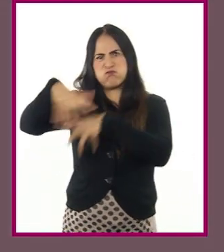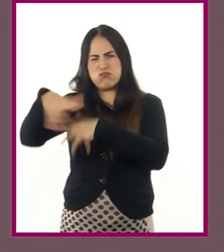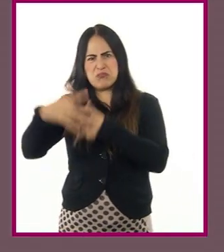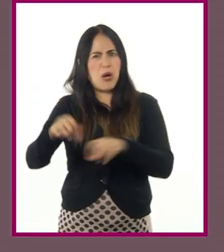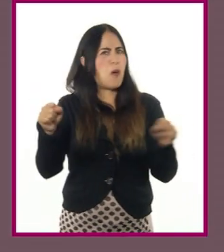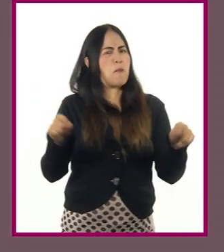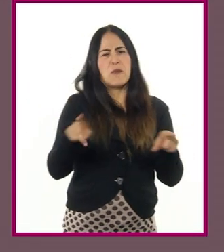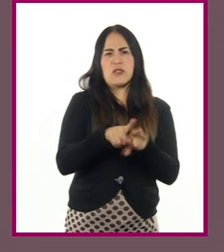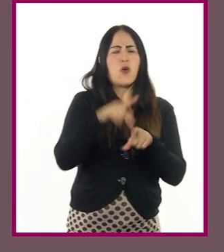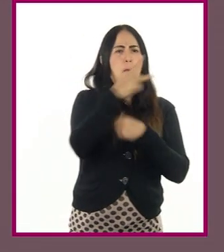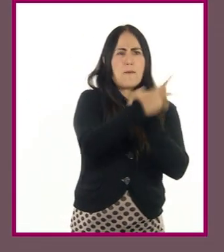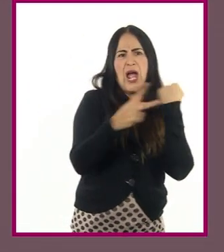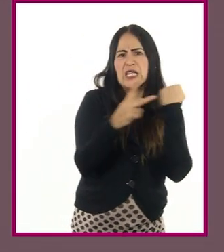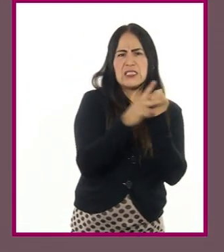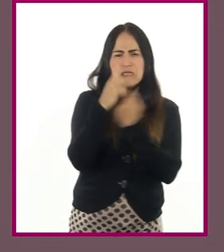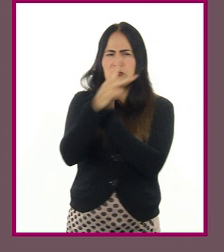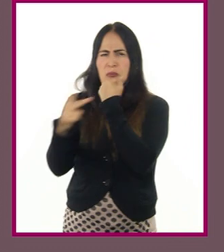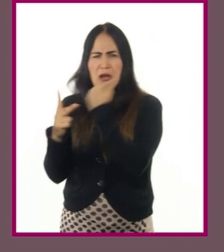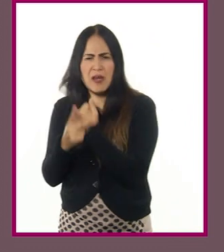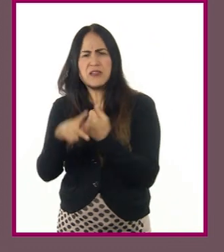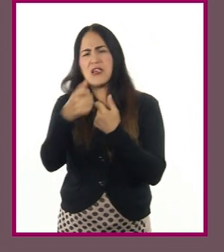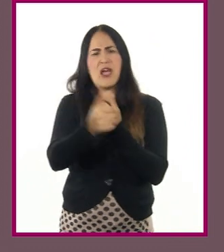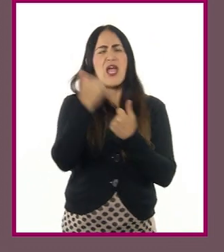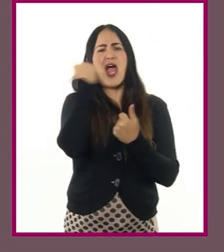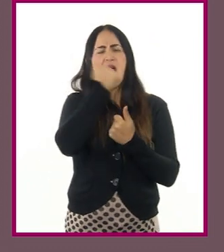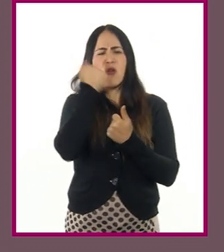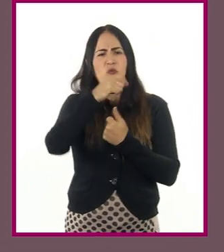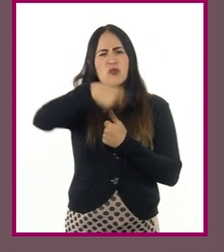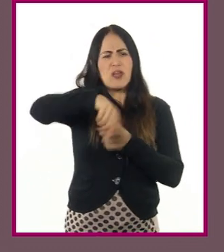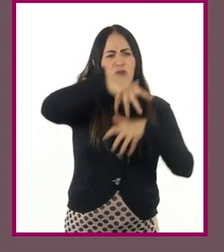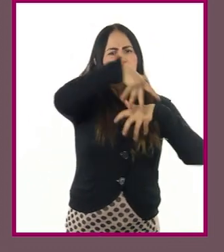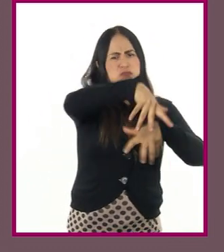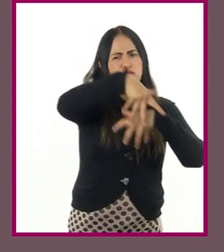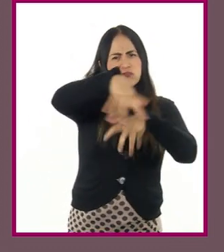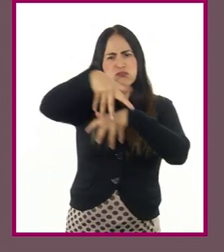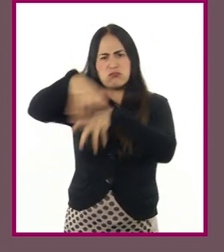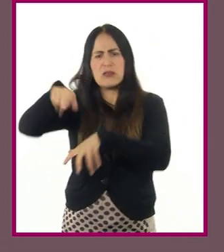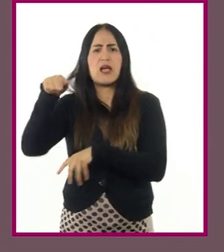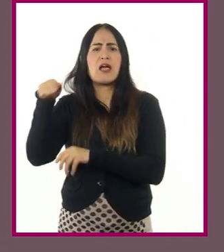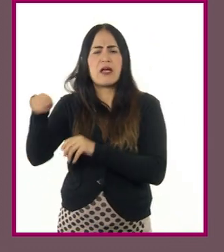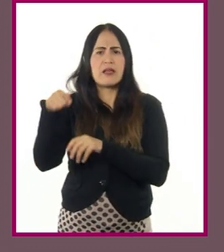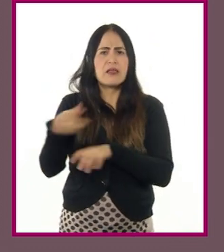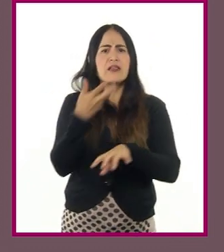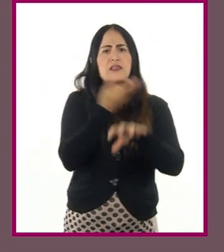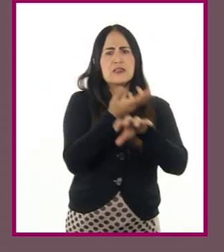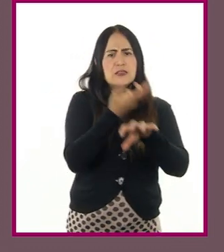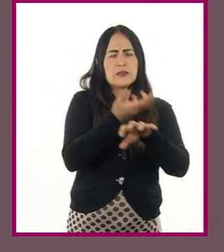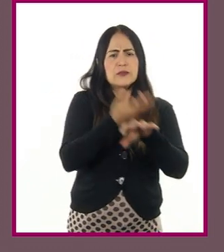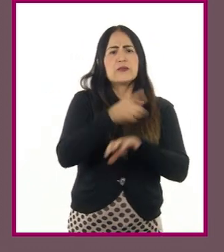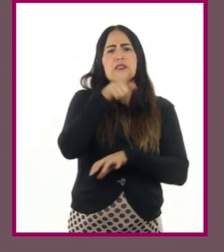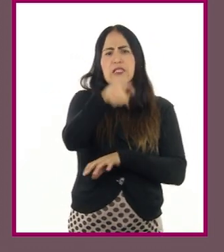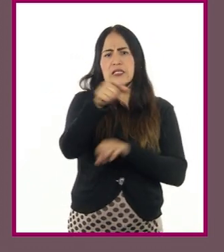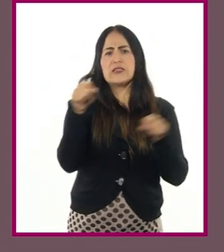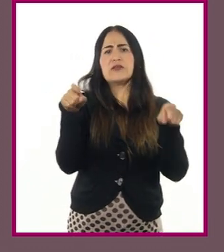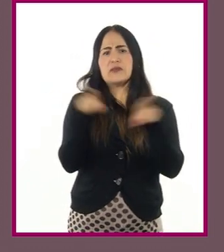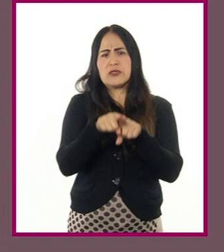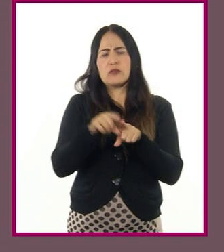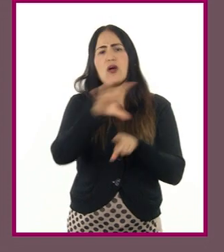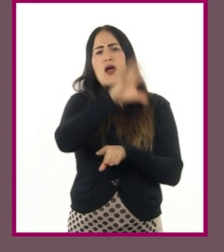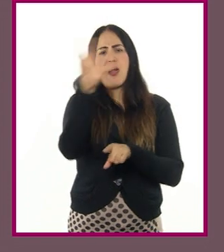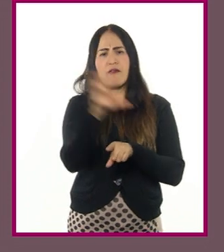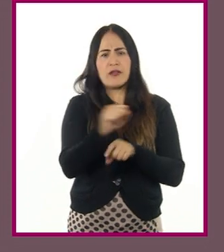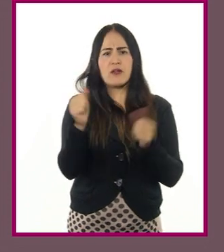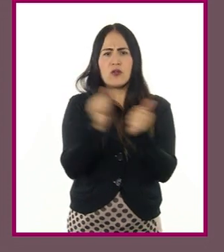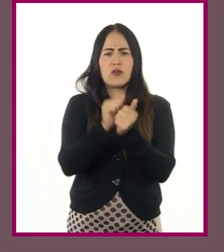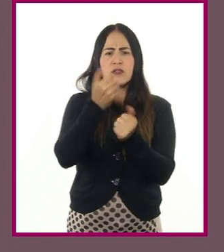realizaron protestas estudiantiles. En Estados Unidos de América se desarrolló la lucha por los derechos civiles de los